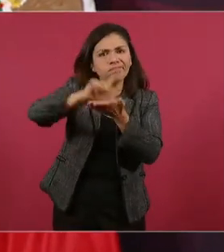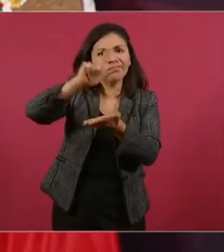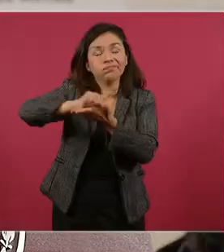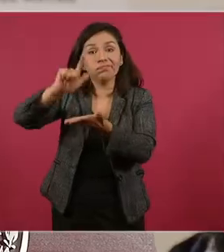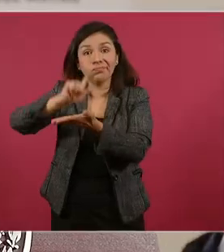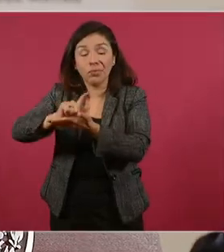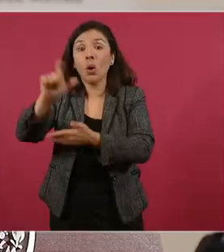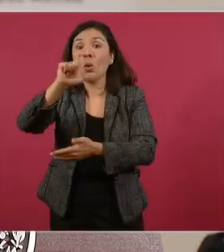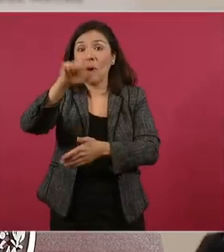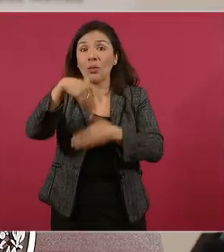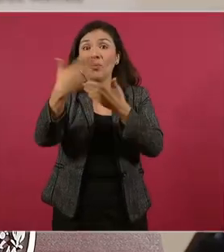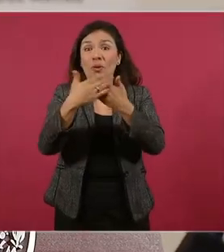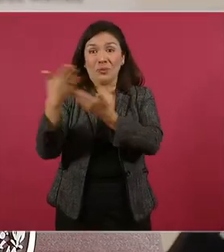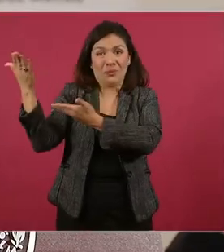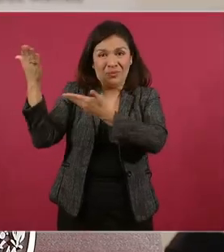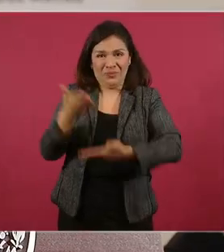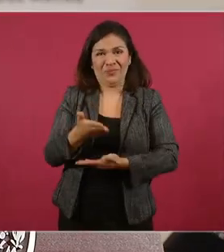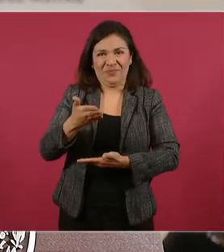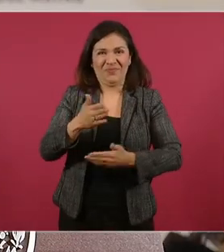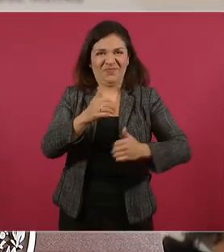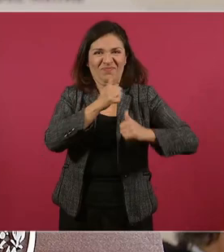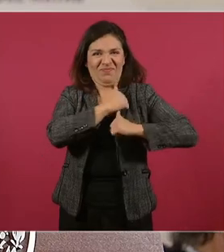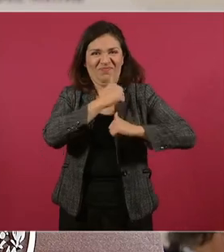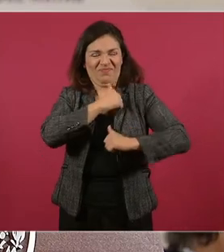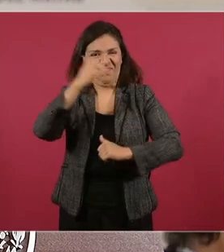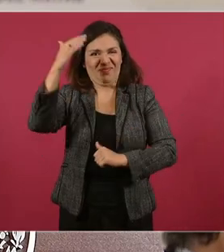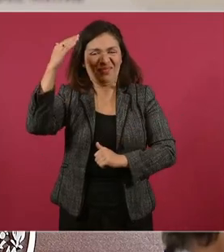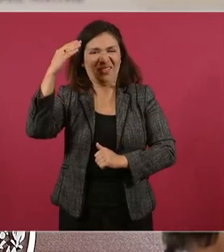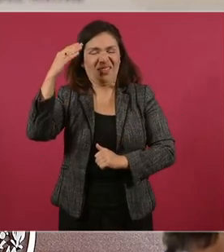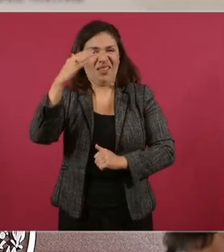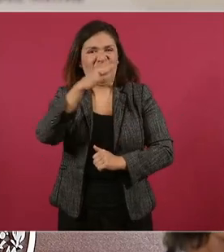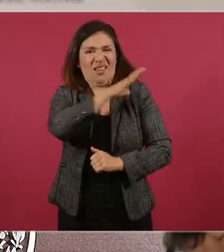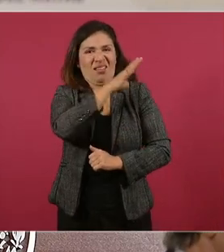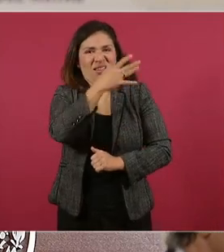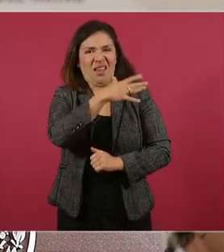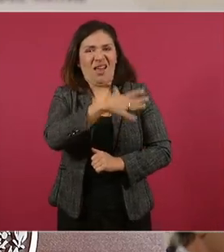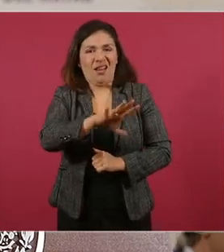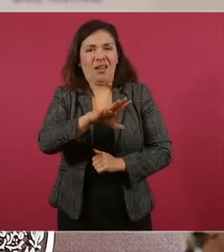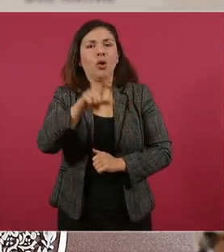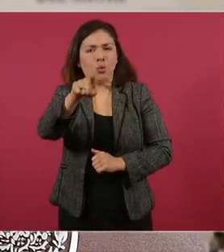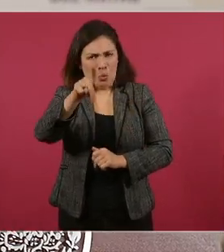Ahora que venga el almirante, pregúntenle cuántas